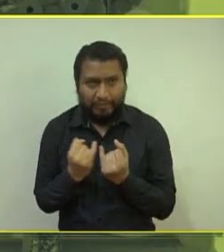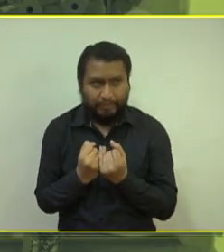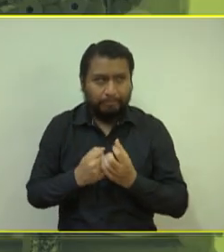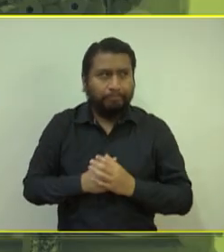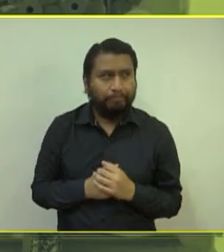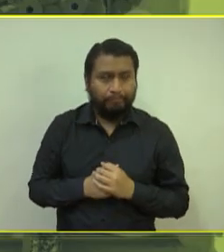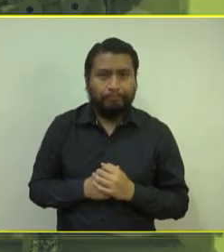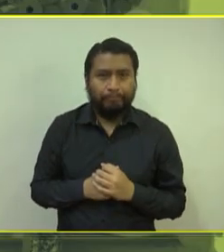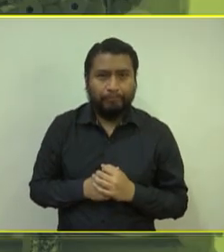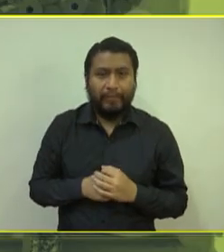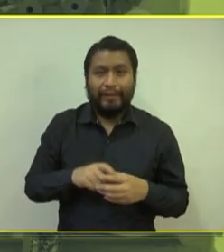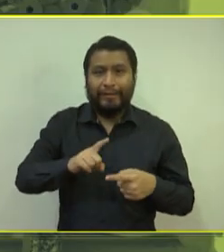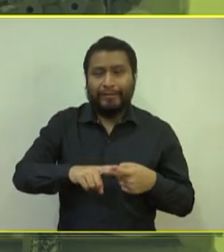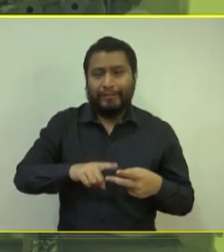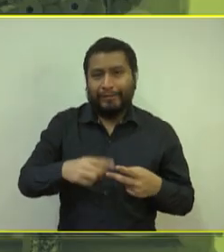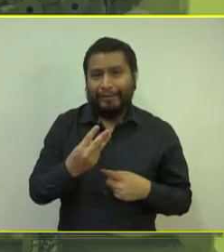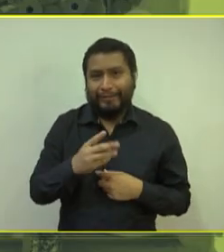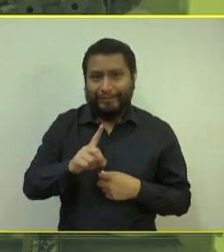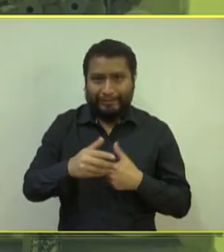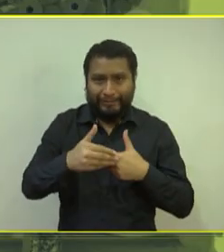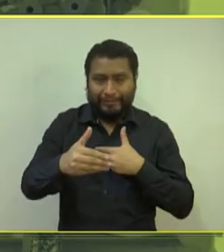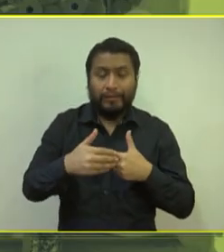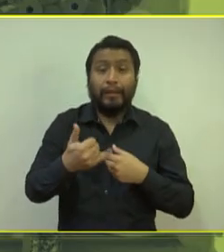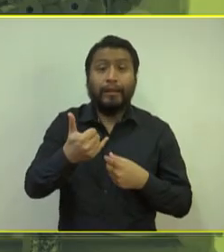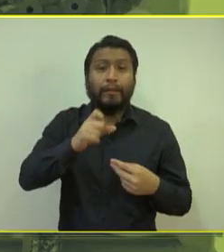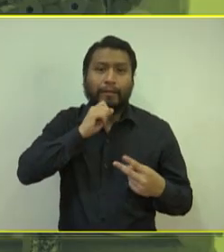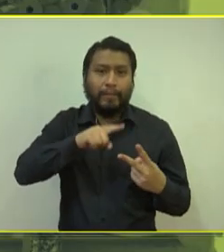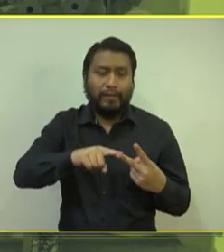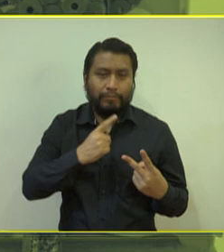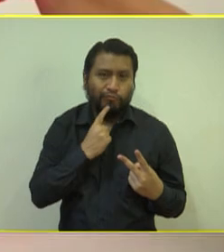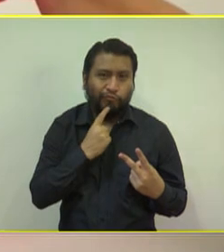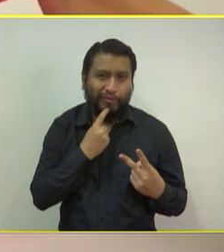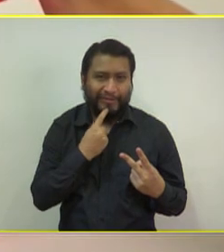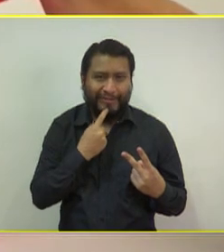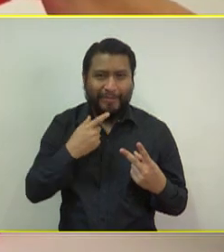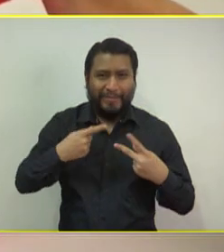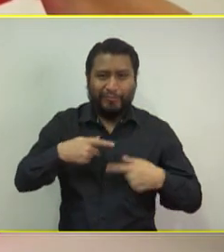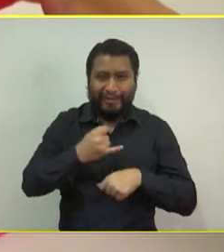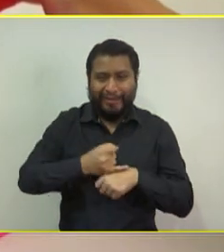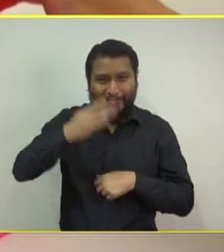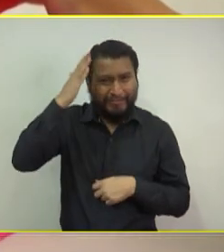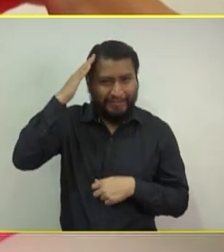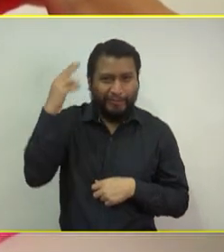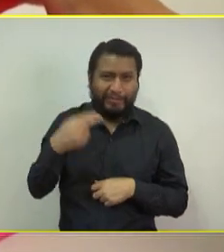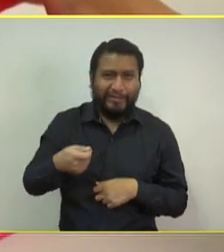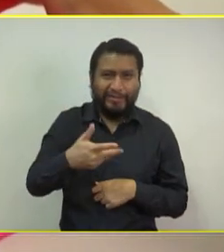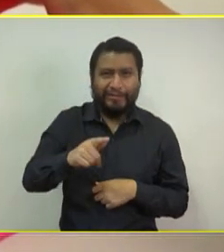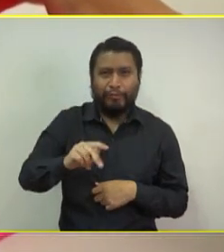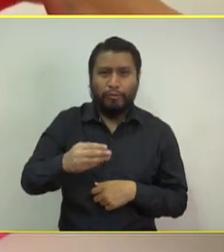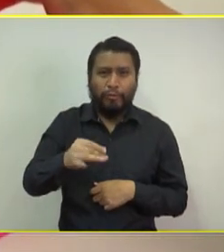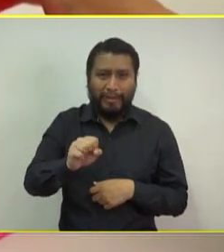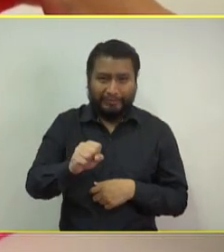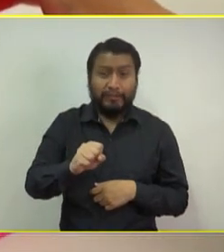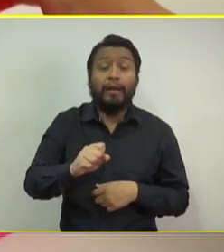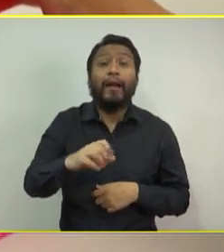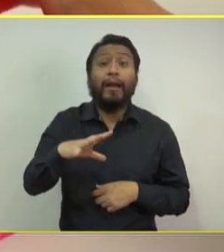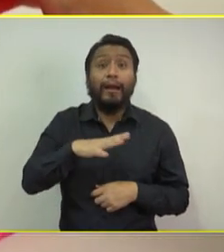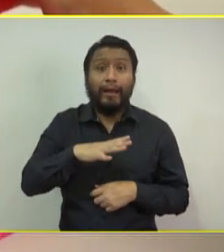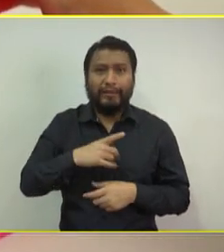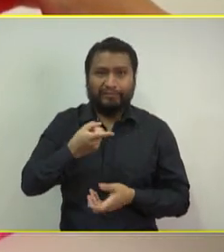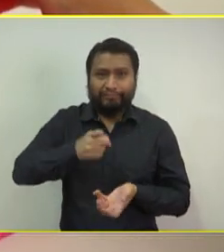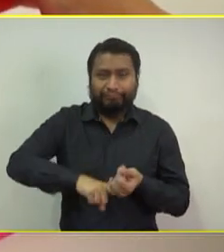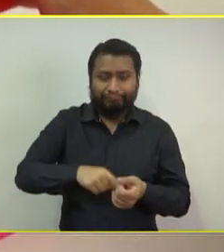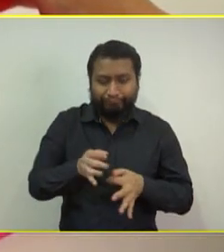de las capas de la piel en 3D y un peluche del personaje principal, Tomás. Ambos muestran la morfología de los